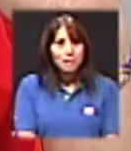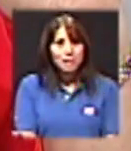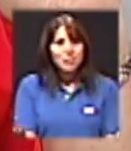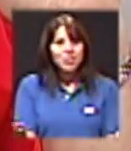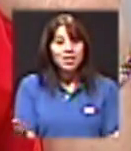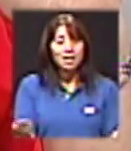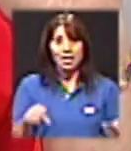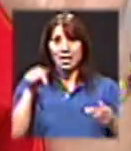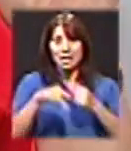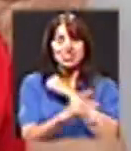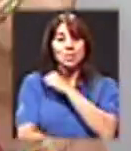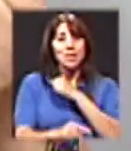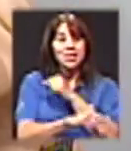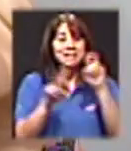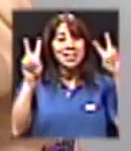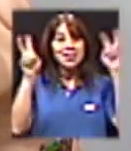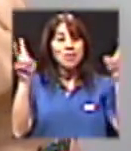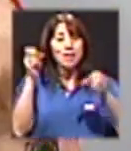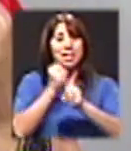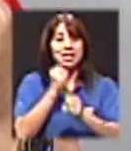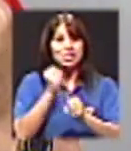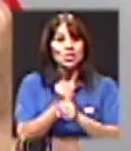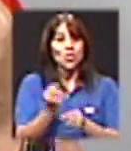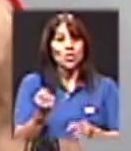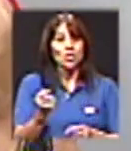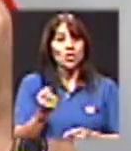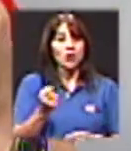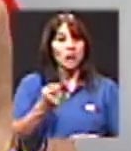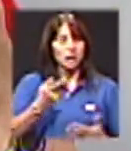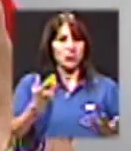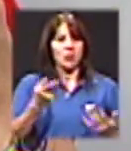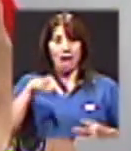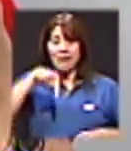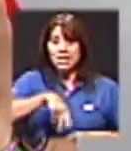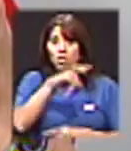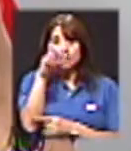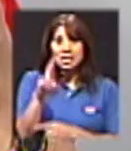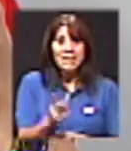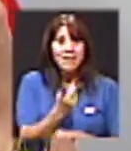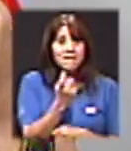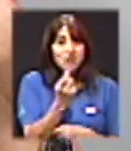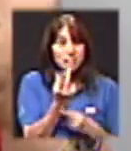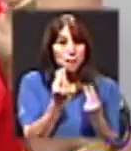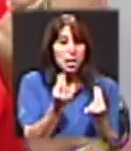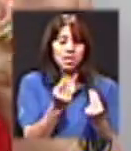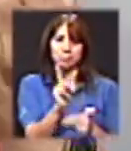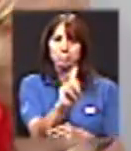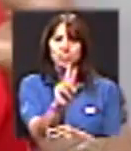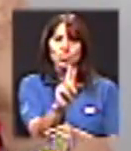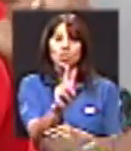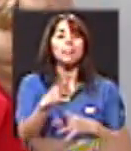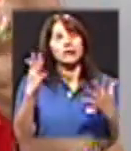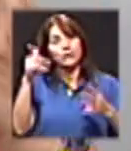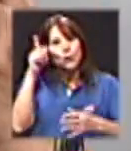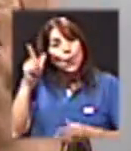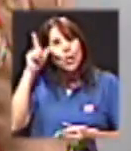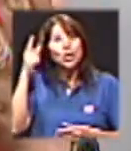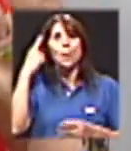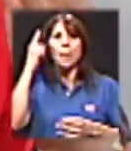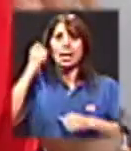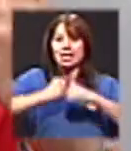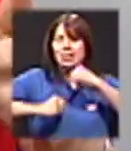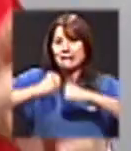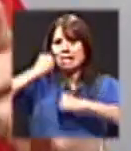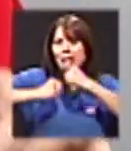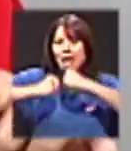este país, nosotros no somos un país ni falto de plata, por supuesto que para hacer grandes obras sí, y ahí se requiere unos otros esquemas,